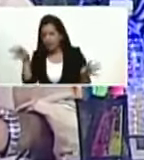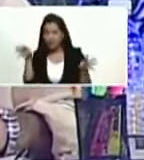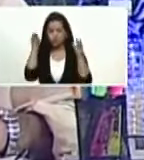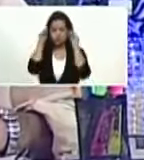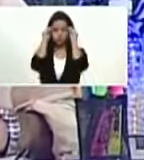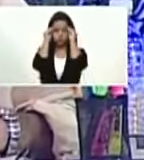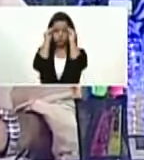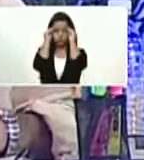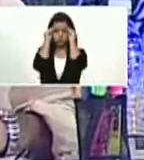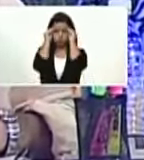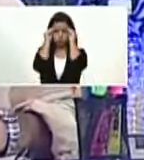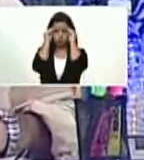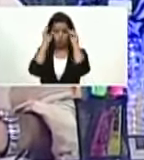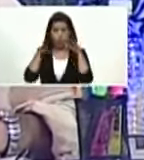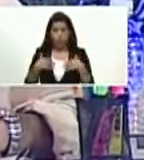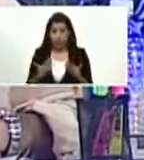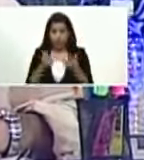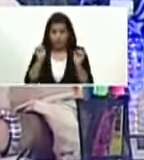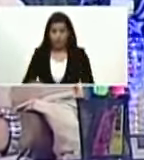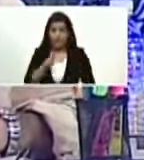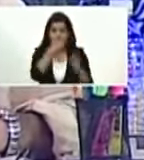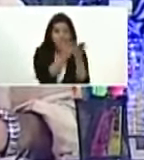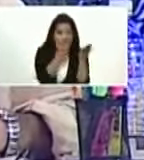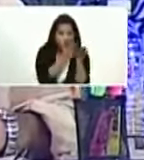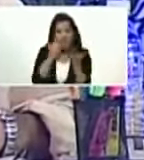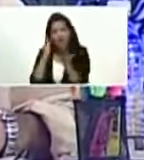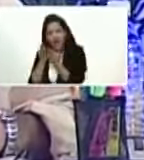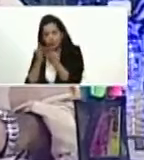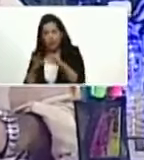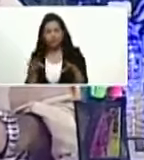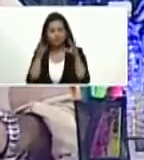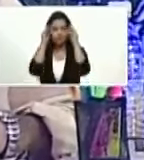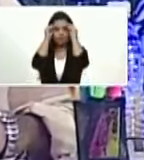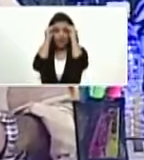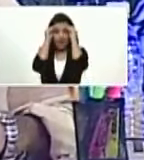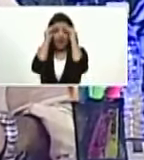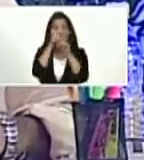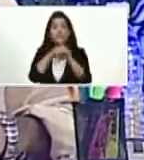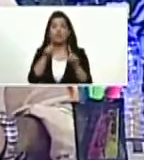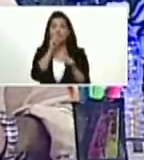pero lo que sí es cierto es que nosotros necesitamos ordenar,